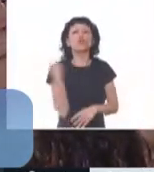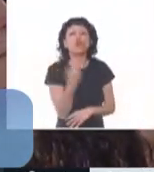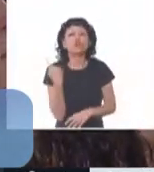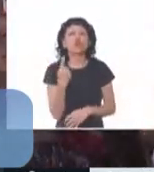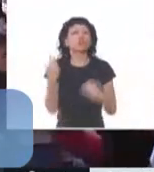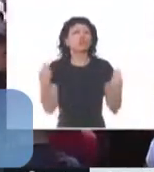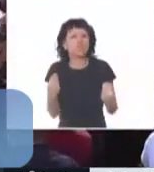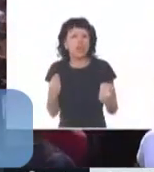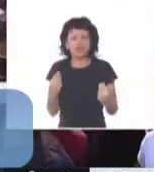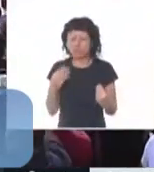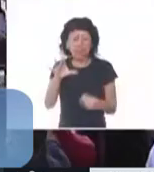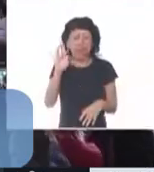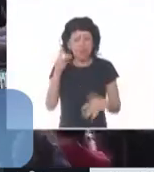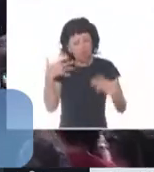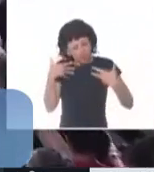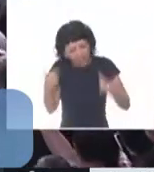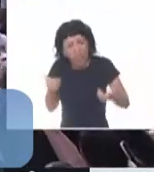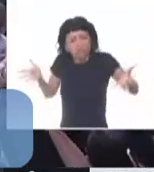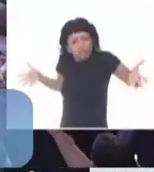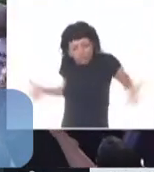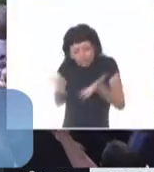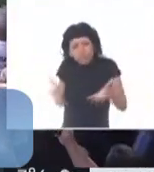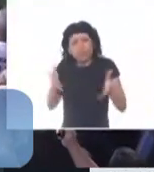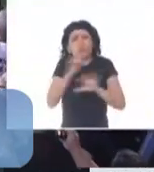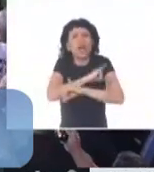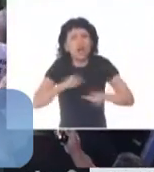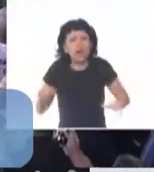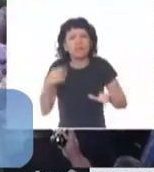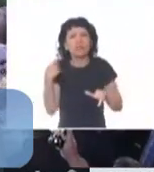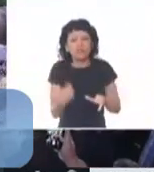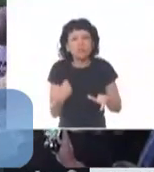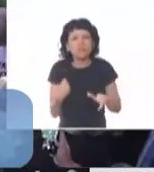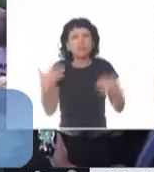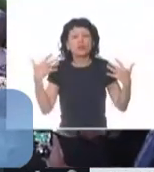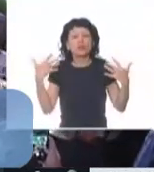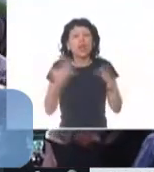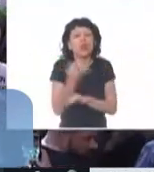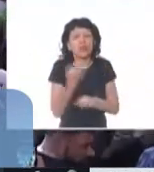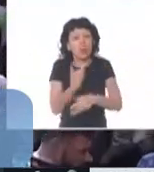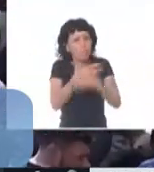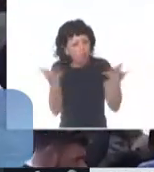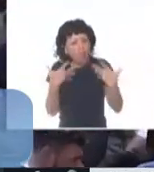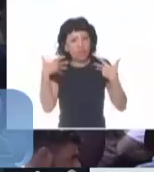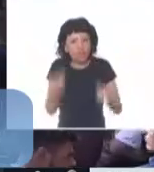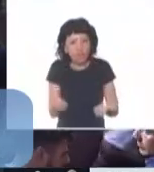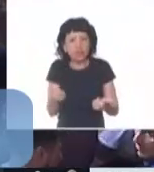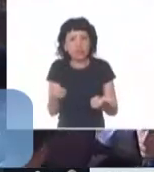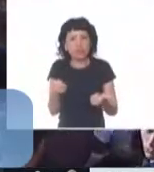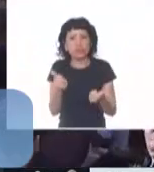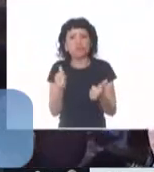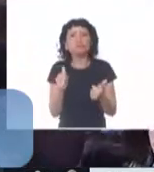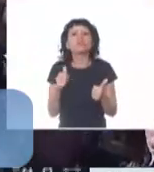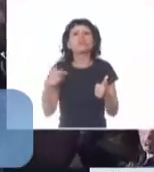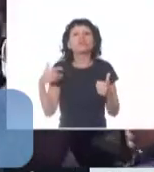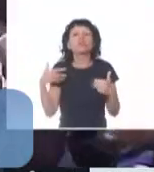promover y defender a lo largo de la campaña el camino de la defensa de la educación pública y de la salud pública